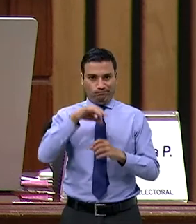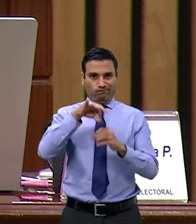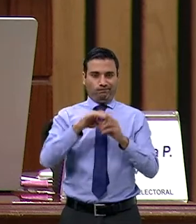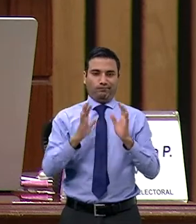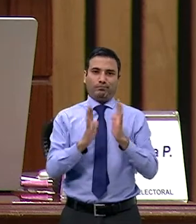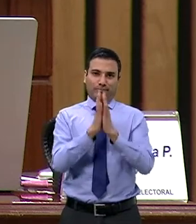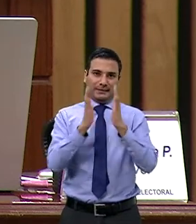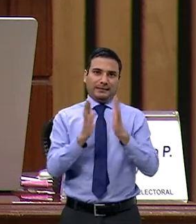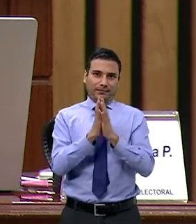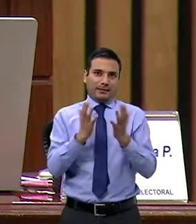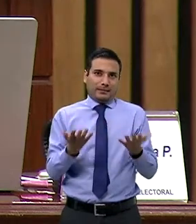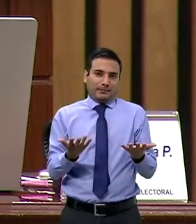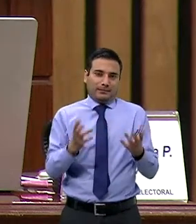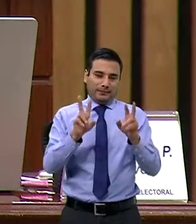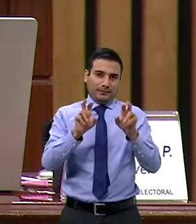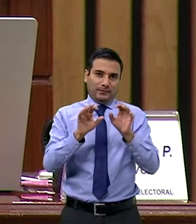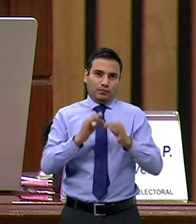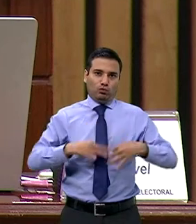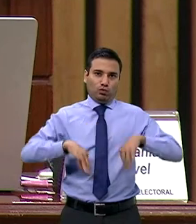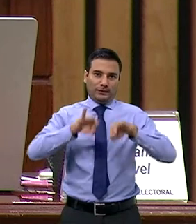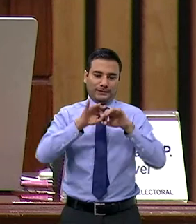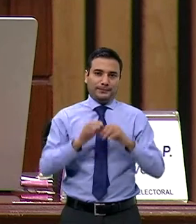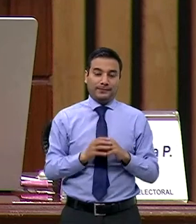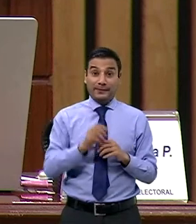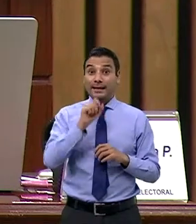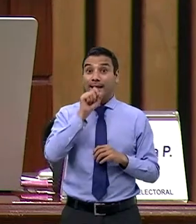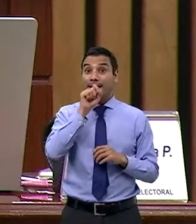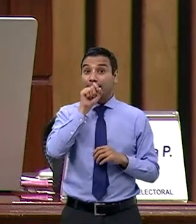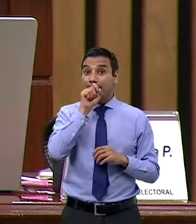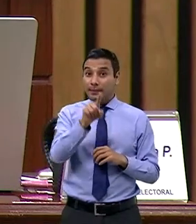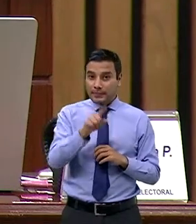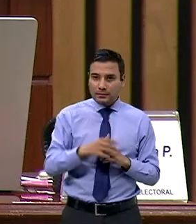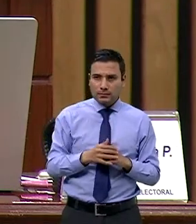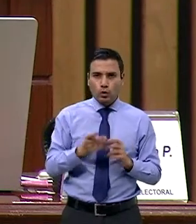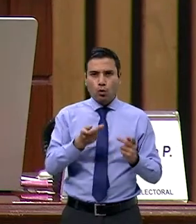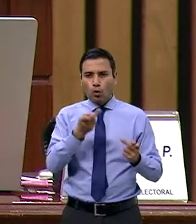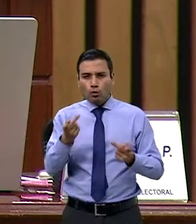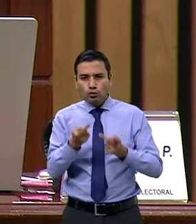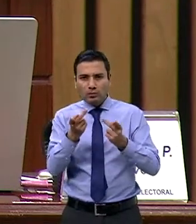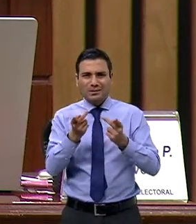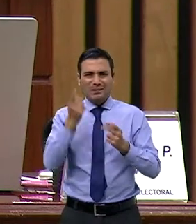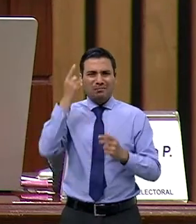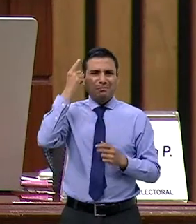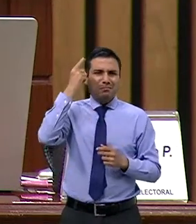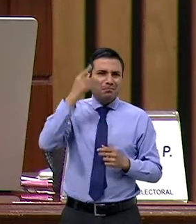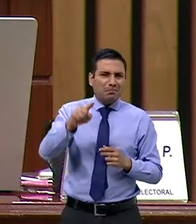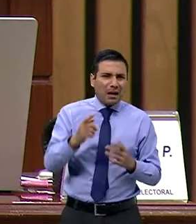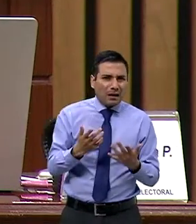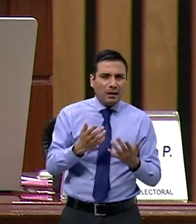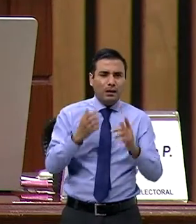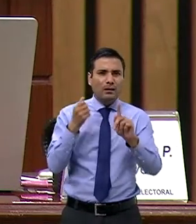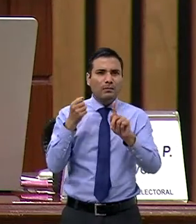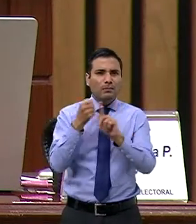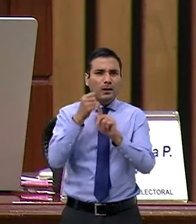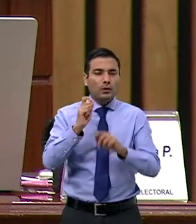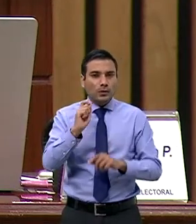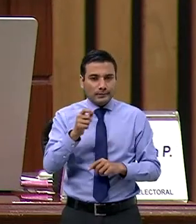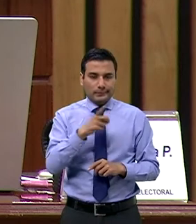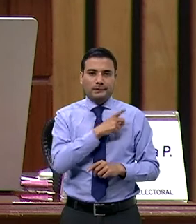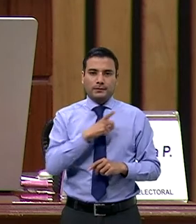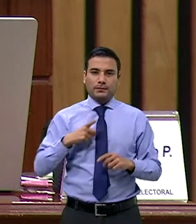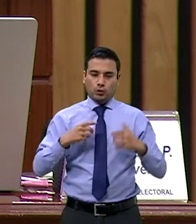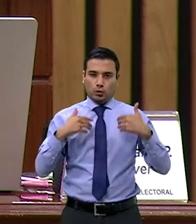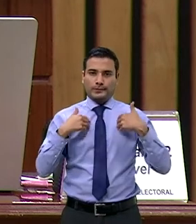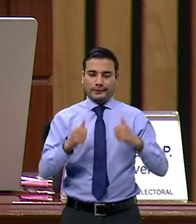se deben familiarizar con la importancia alcance y efectos de las consultas para ello será importante fomentar la creación de